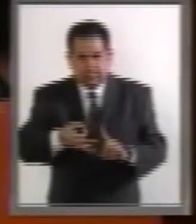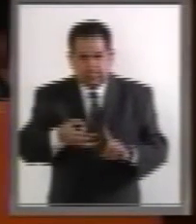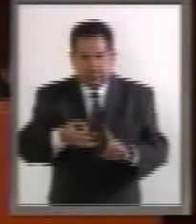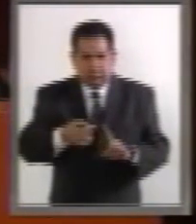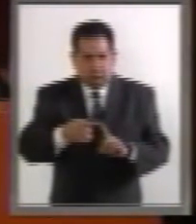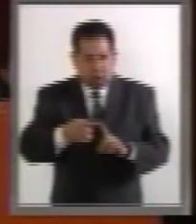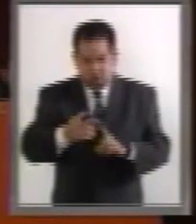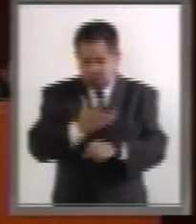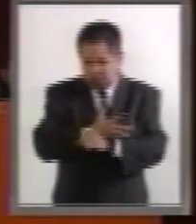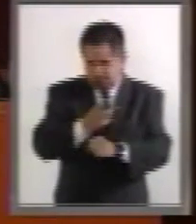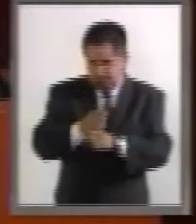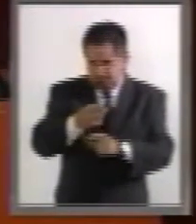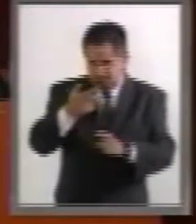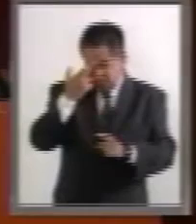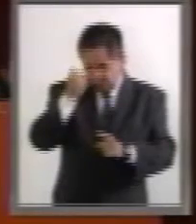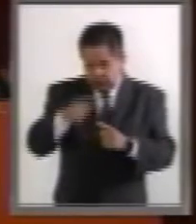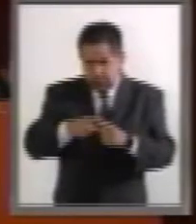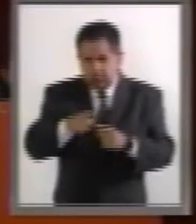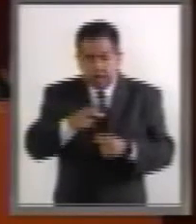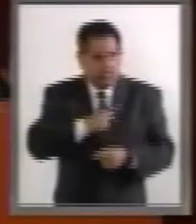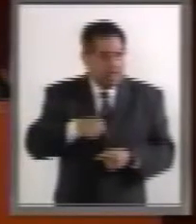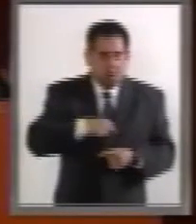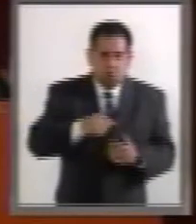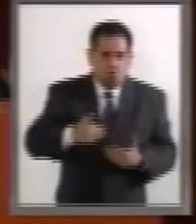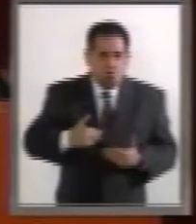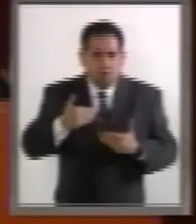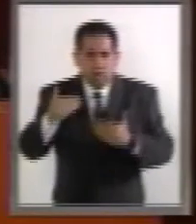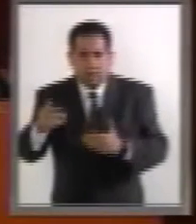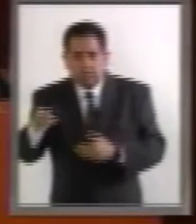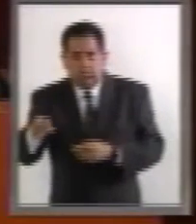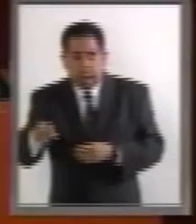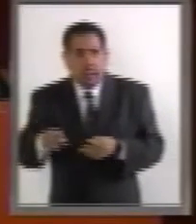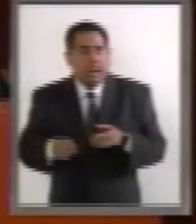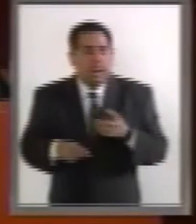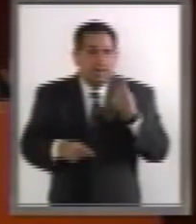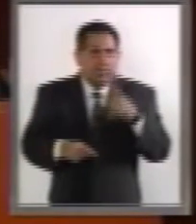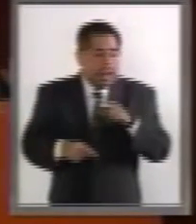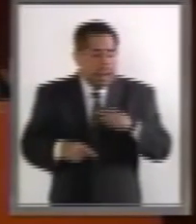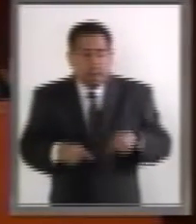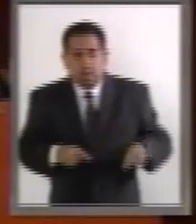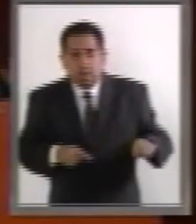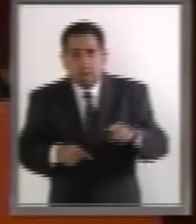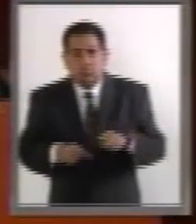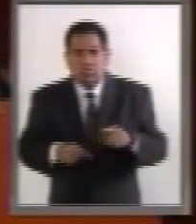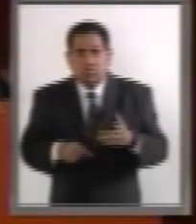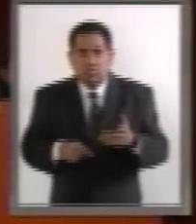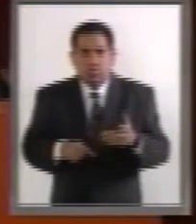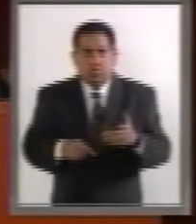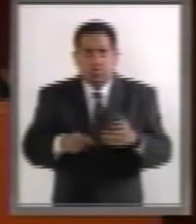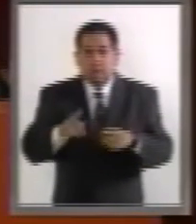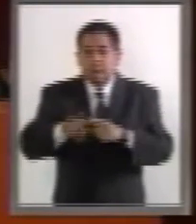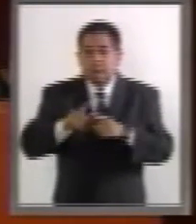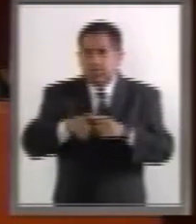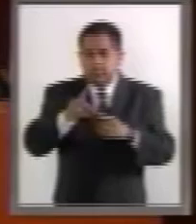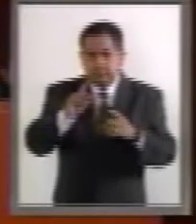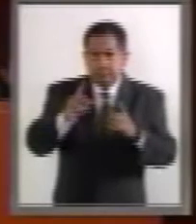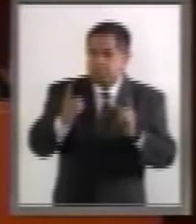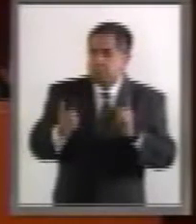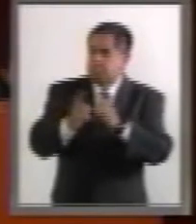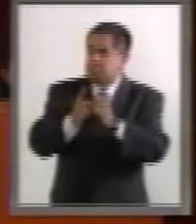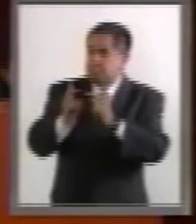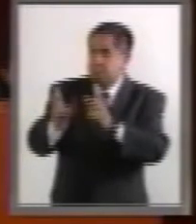la legitimidad, con darle confianza a quienes tienen que estar dirigiéndose